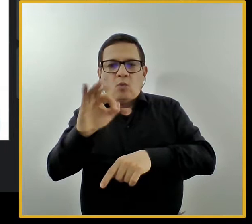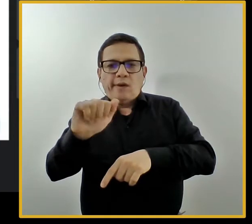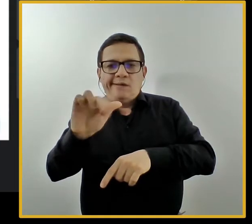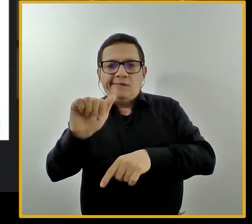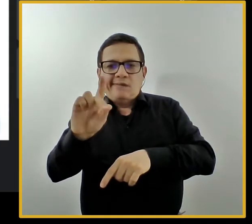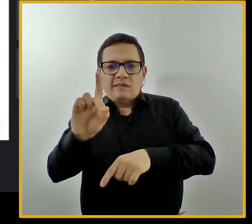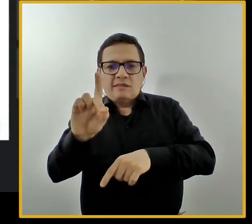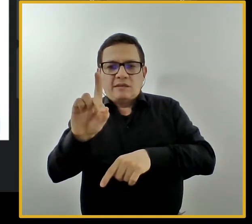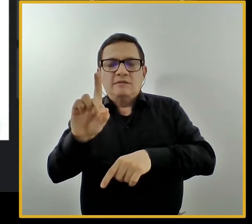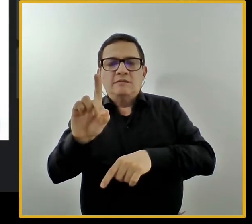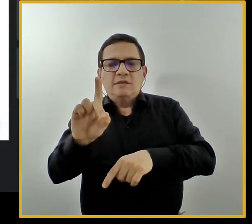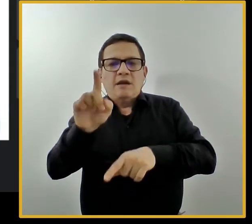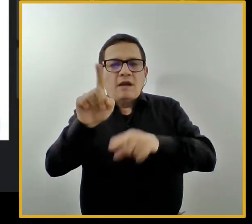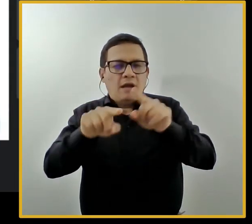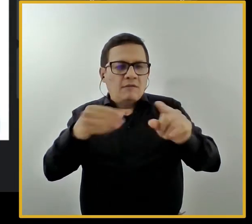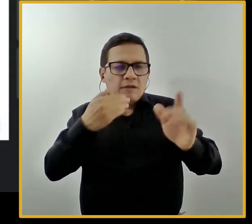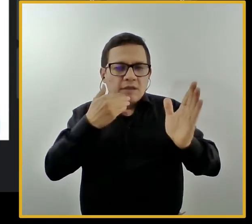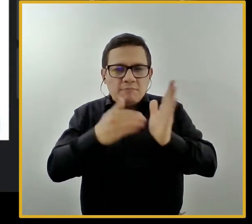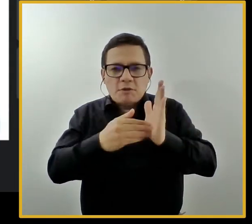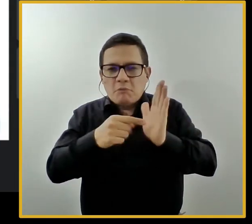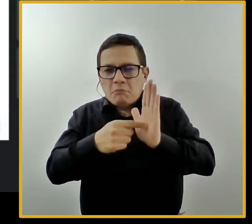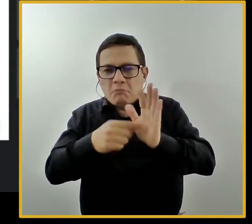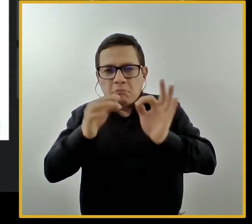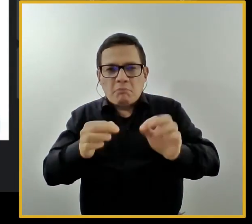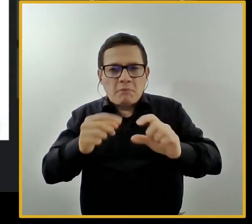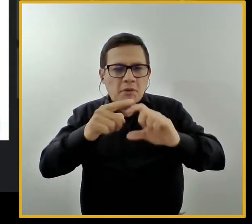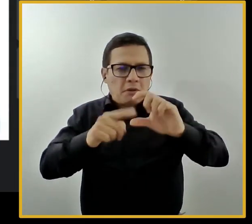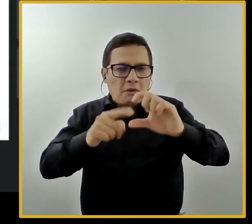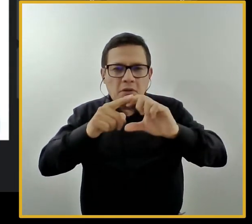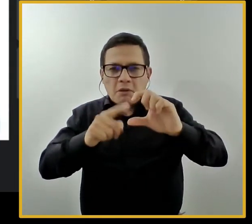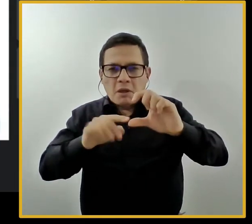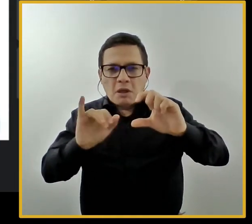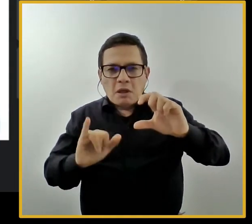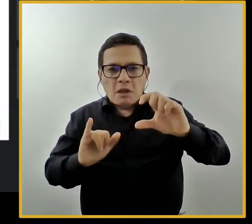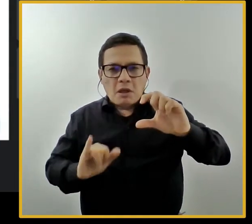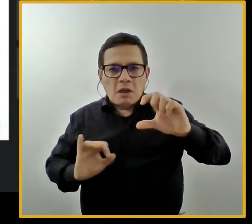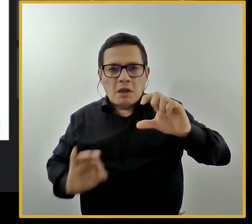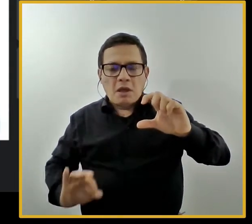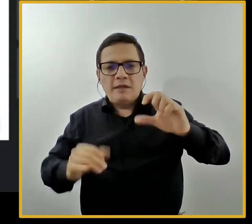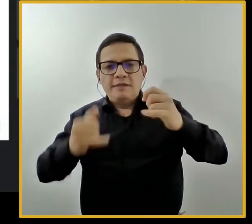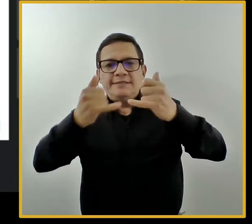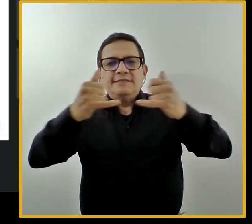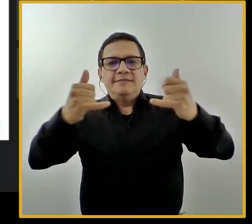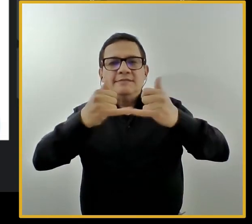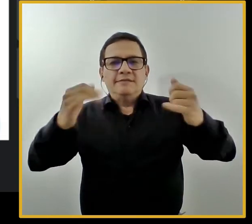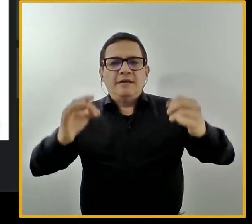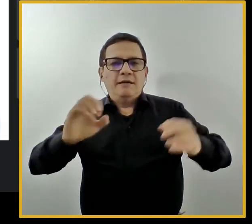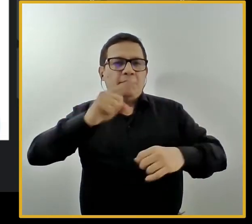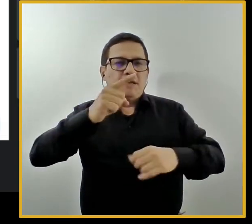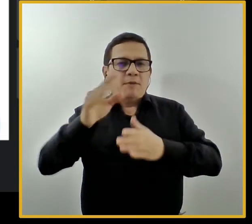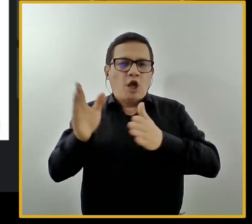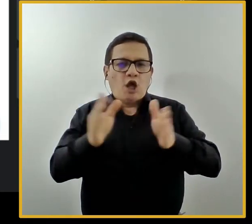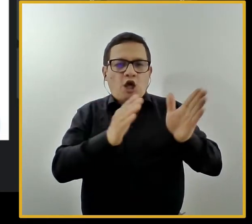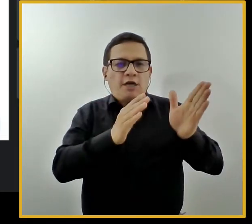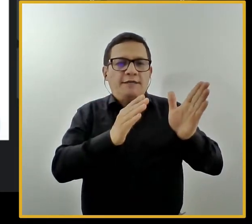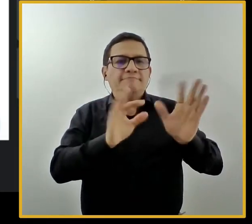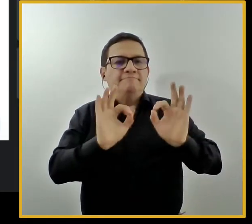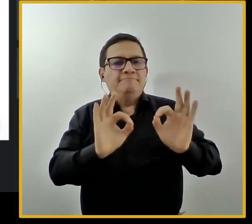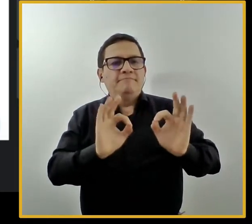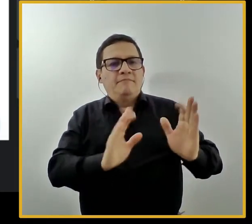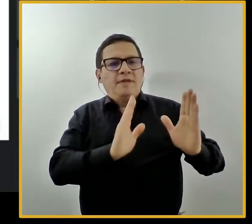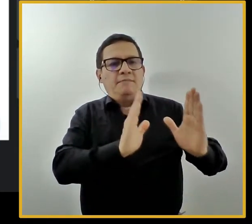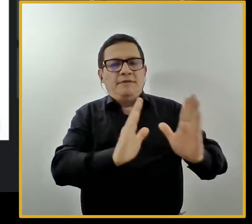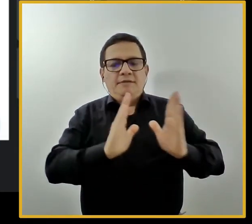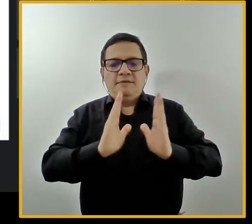tenemos algunos ejemplos de ecuaciones lineales de primer orden, como la que ustedes están viendo